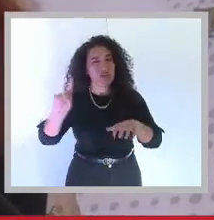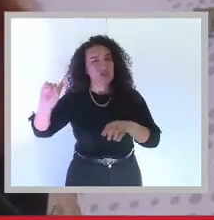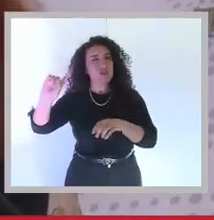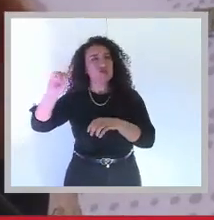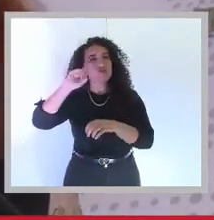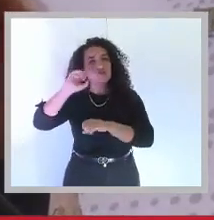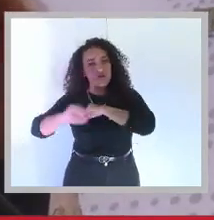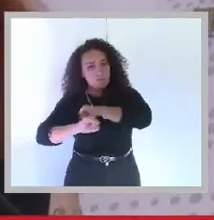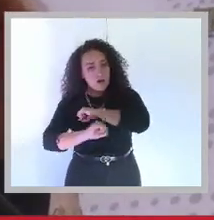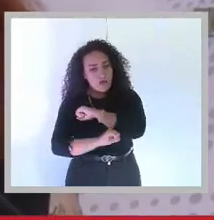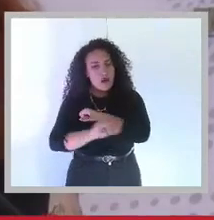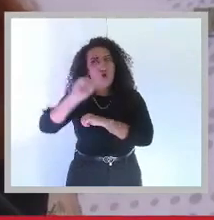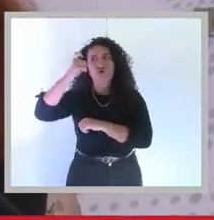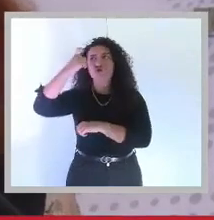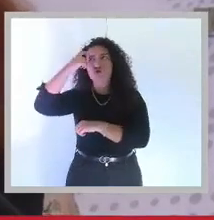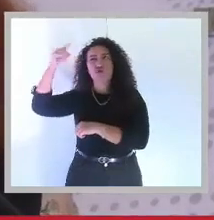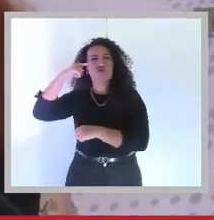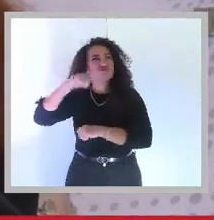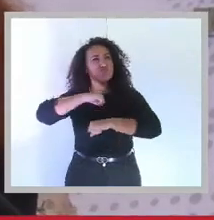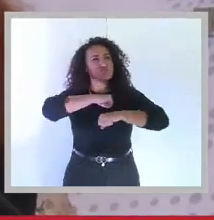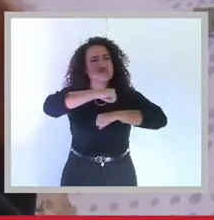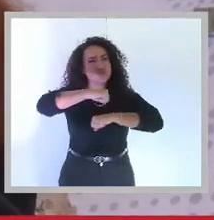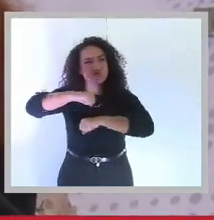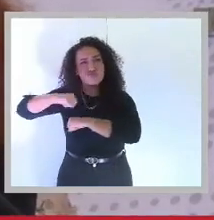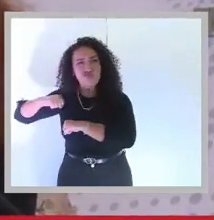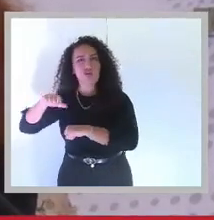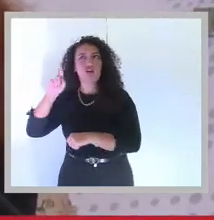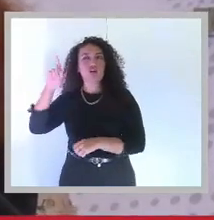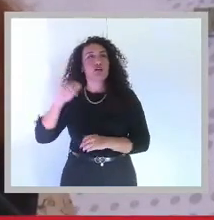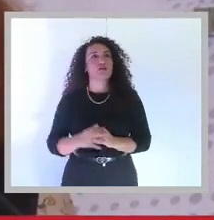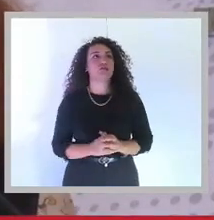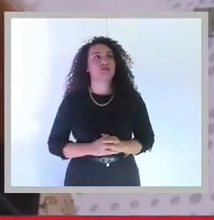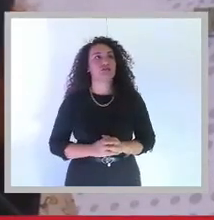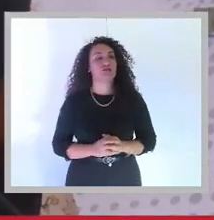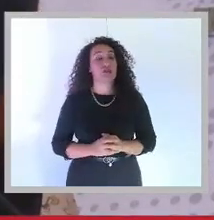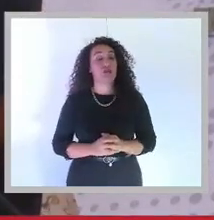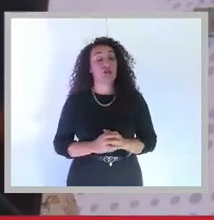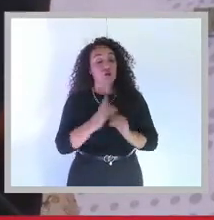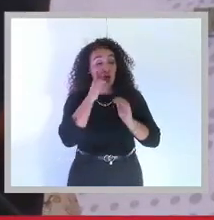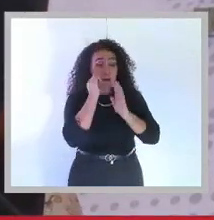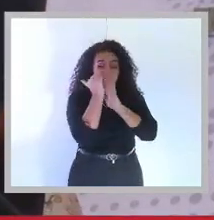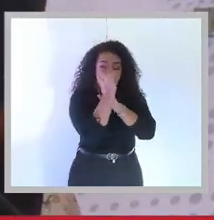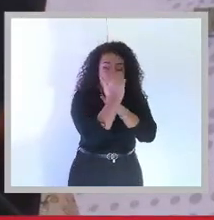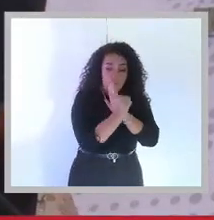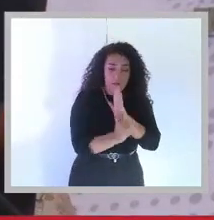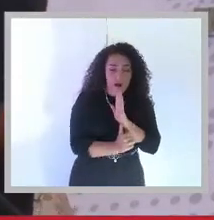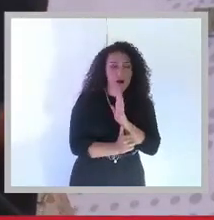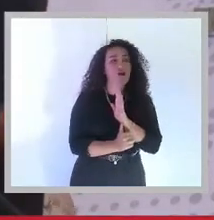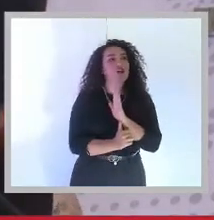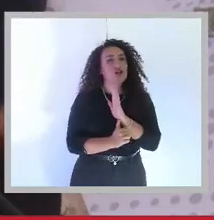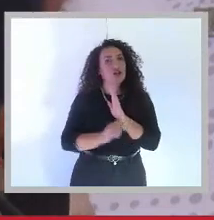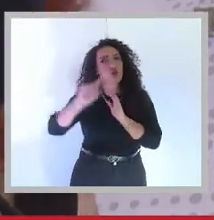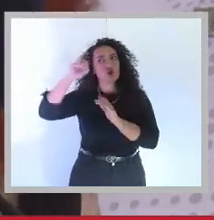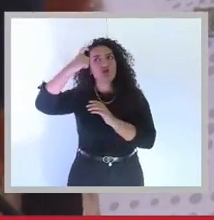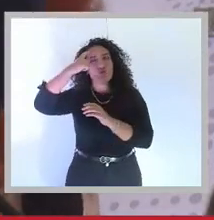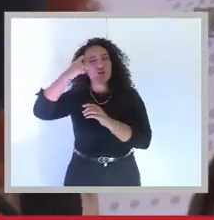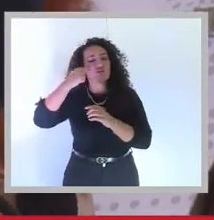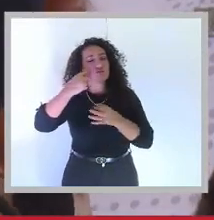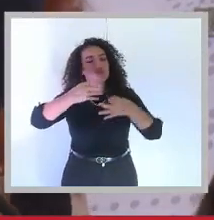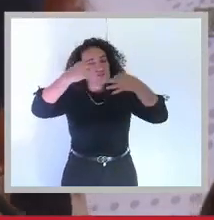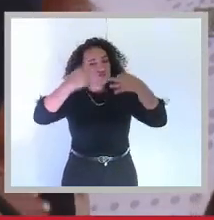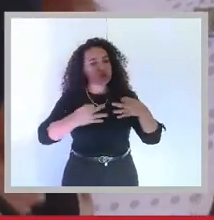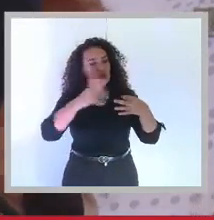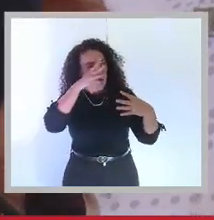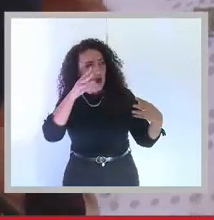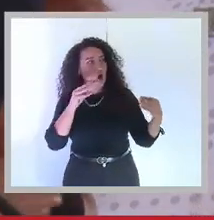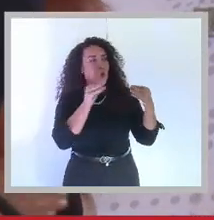más participativo y una agenda de gobierno concertada con la sociedad colombiana.